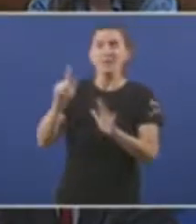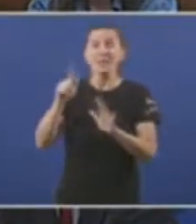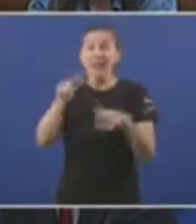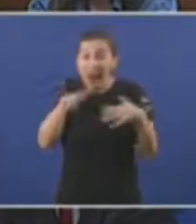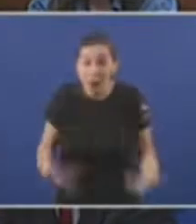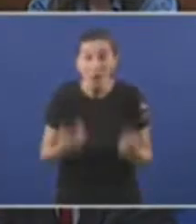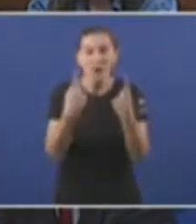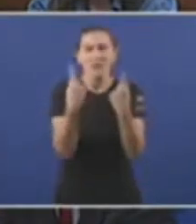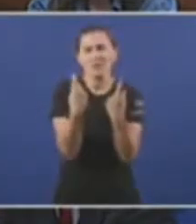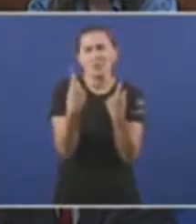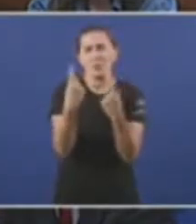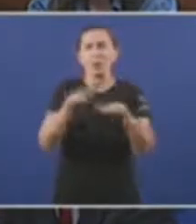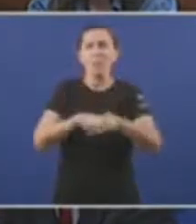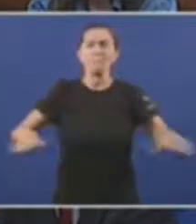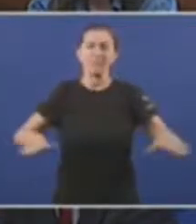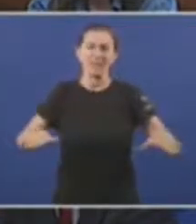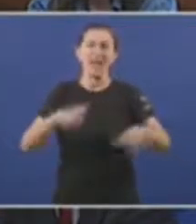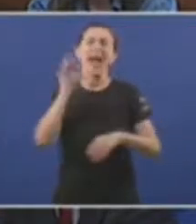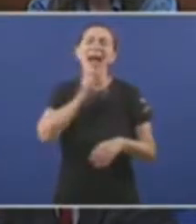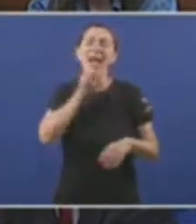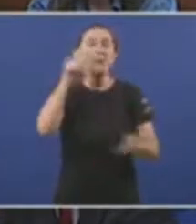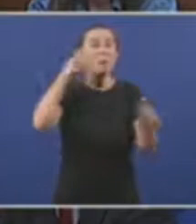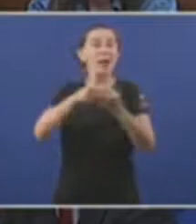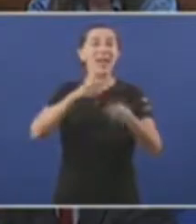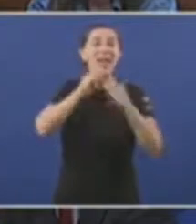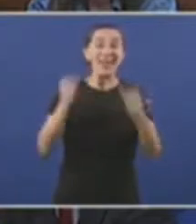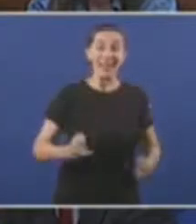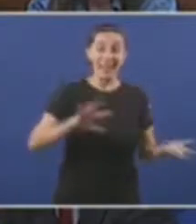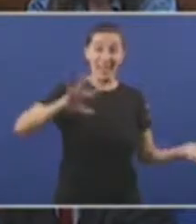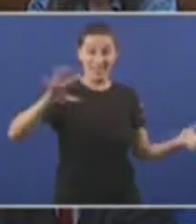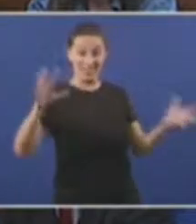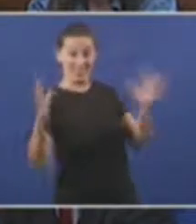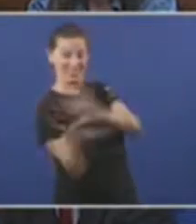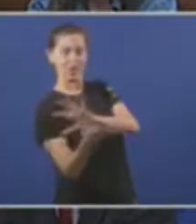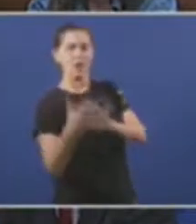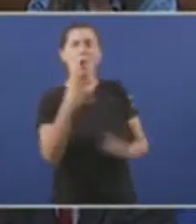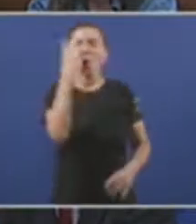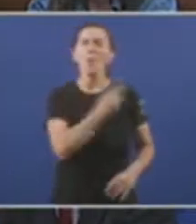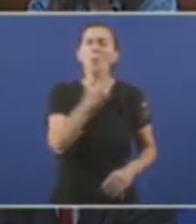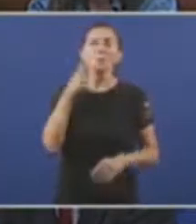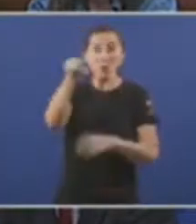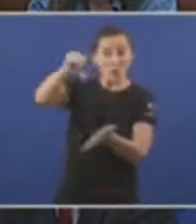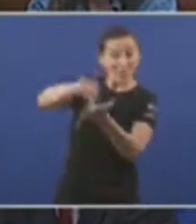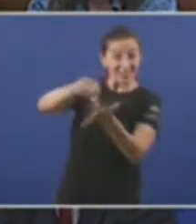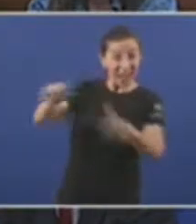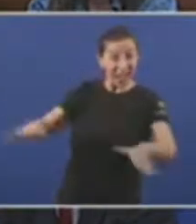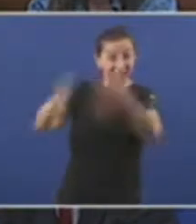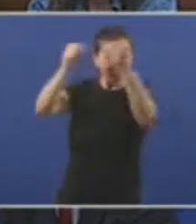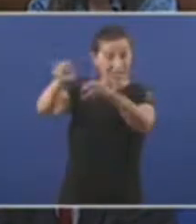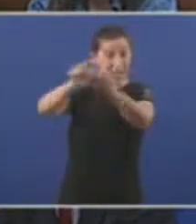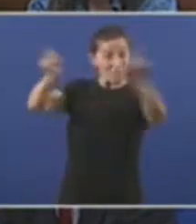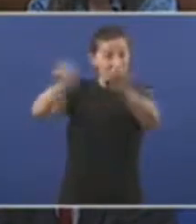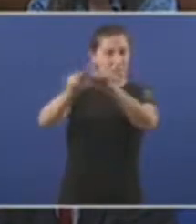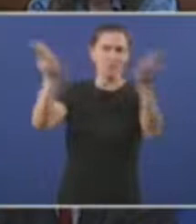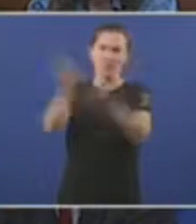necesitamos unha mesa galega por unha transición enerxética xusta, compromisos de que a central non pecha mentras non exista